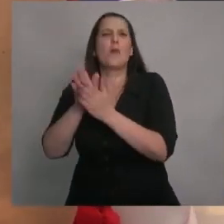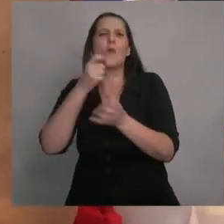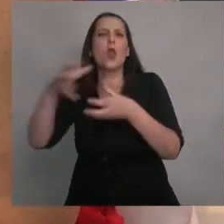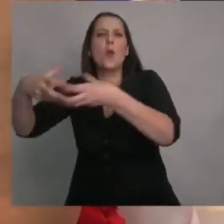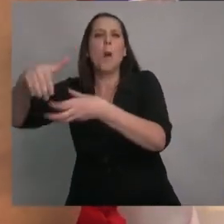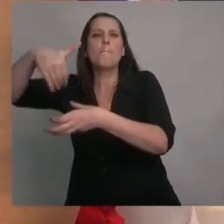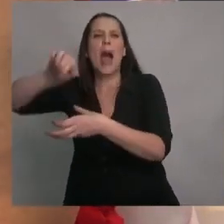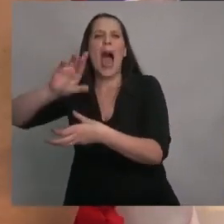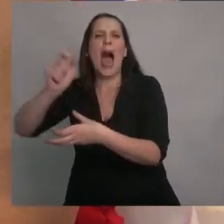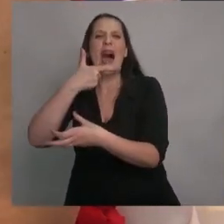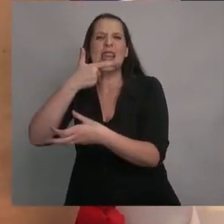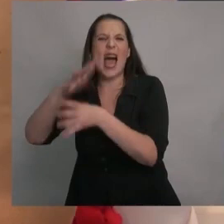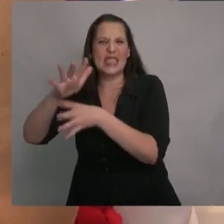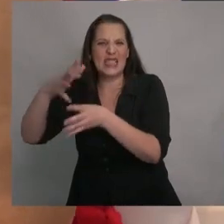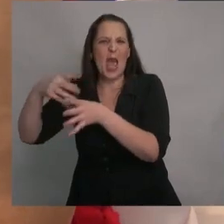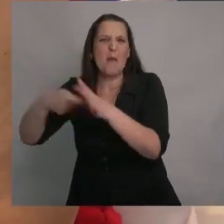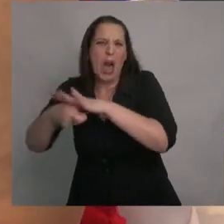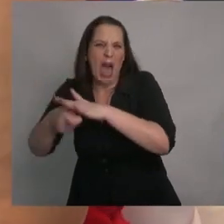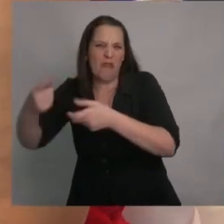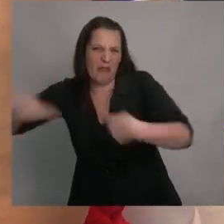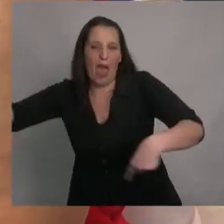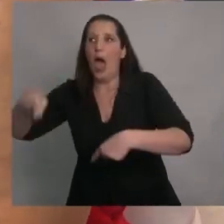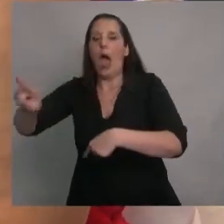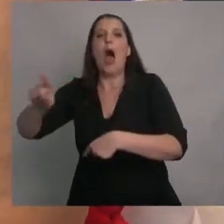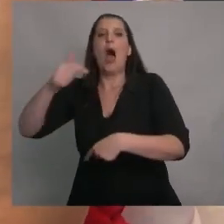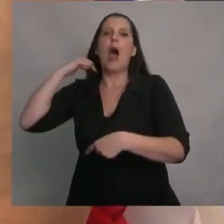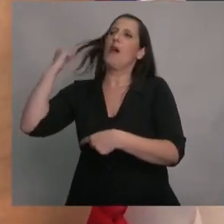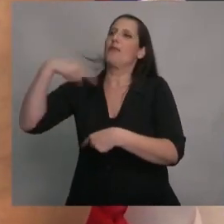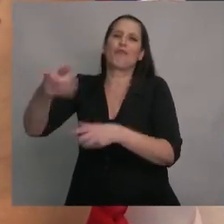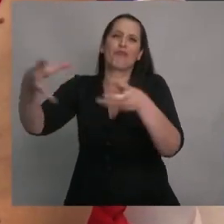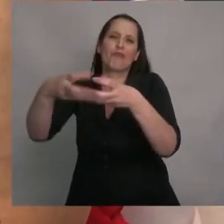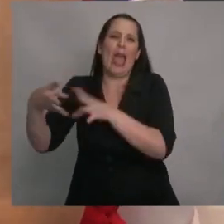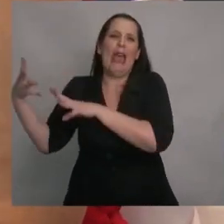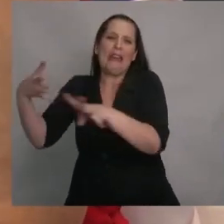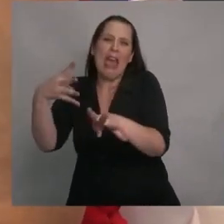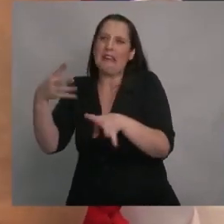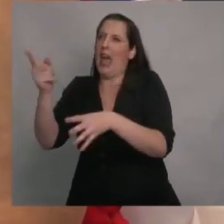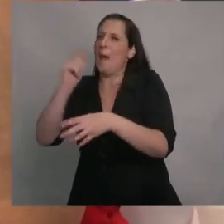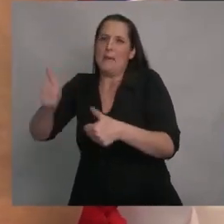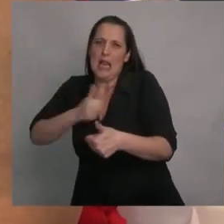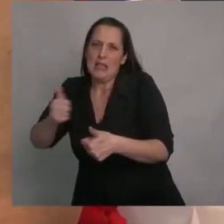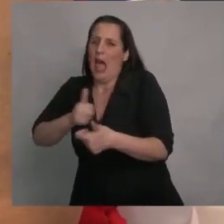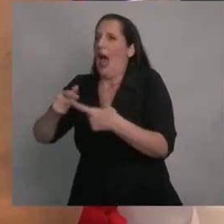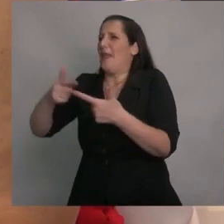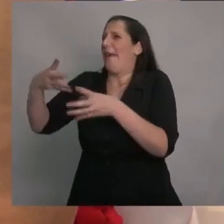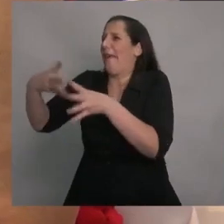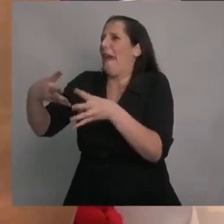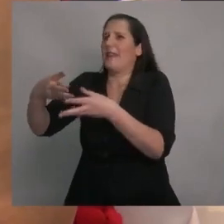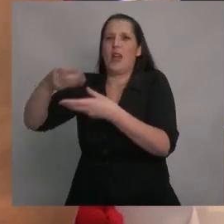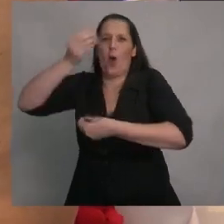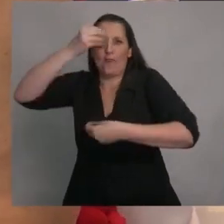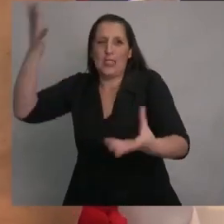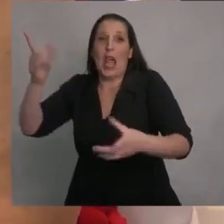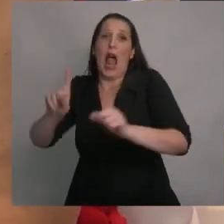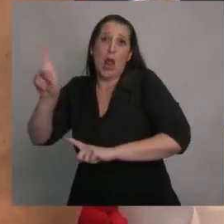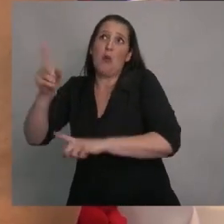las pandillas, de los paras, las guerras militares, de oficiales